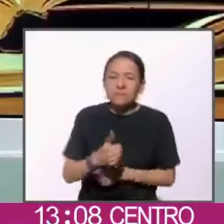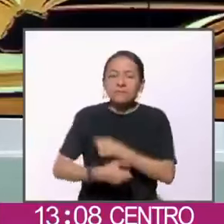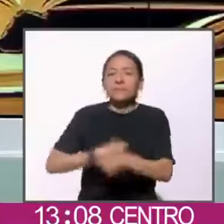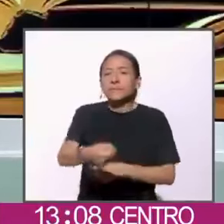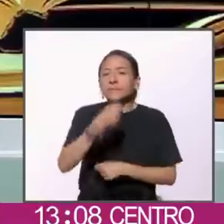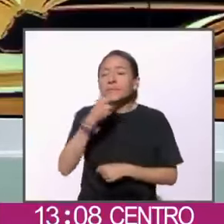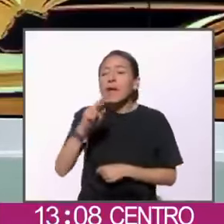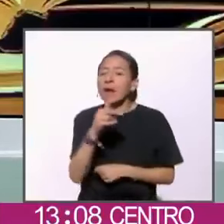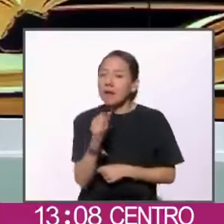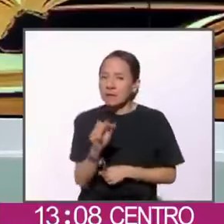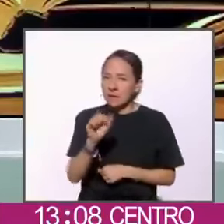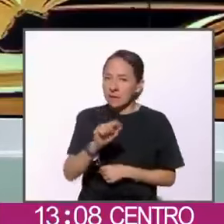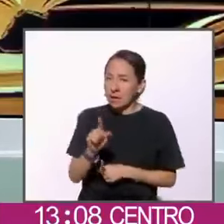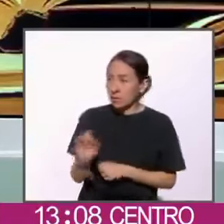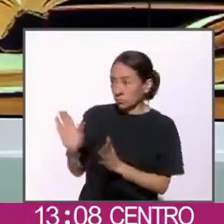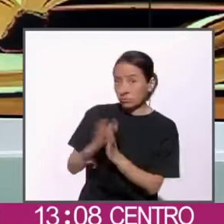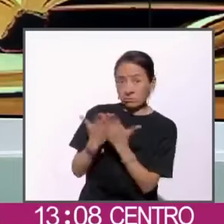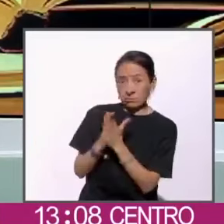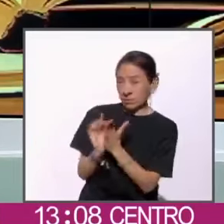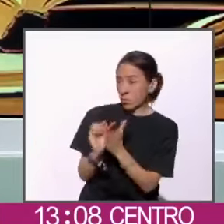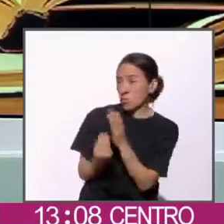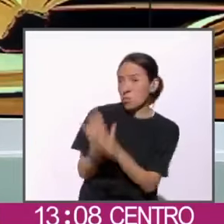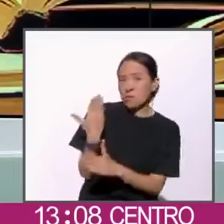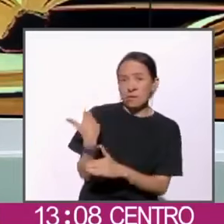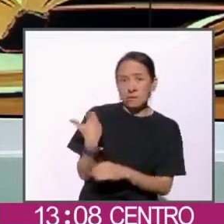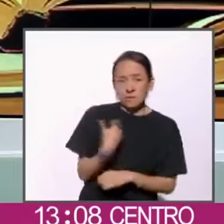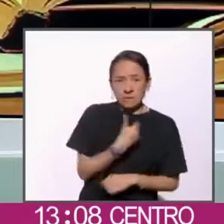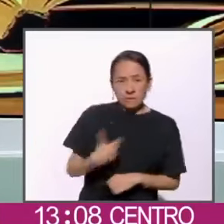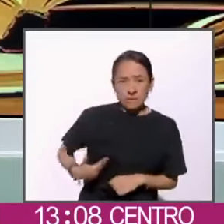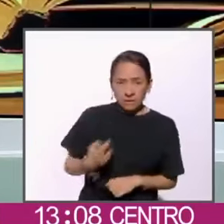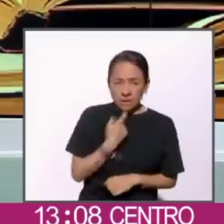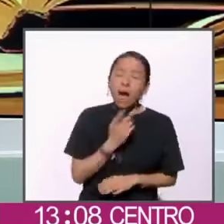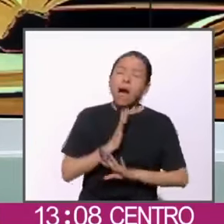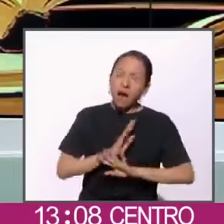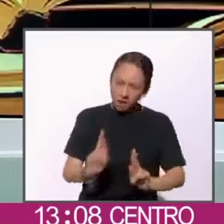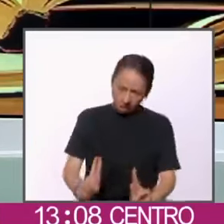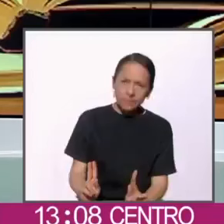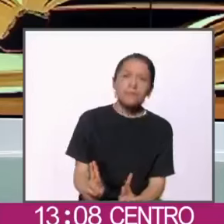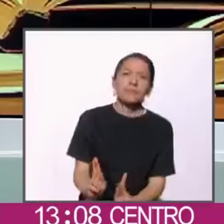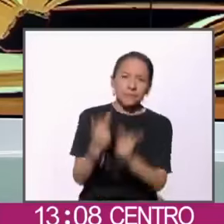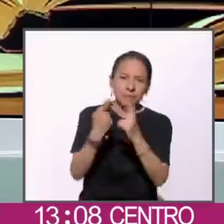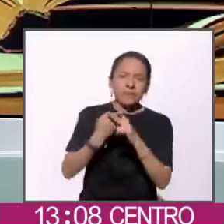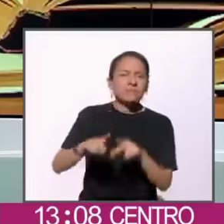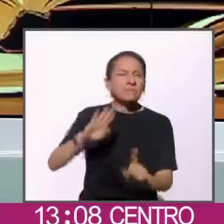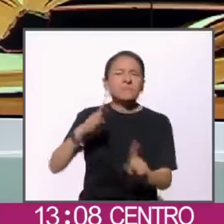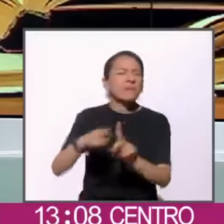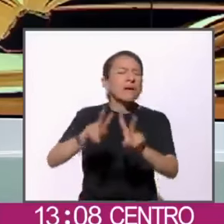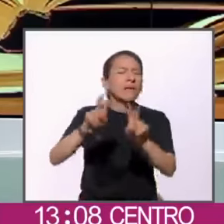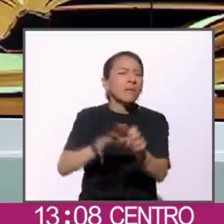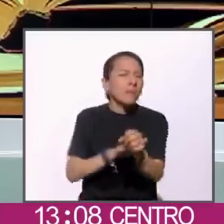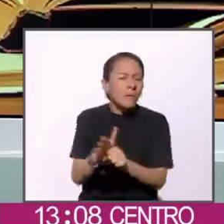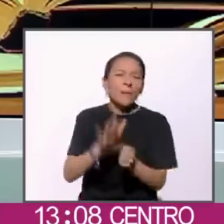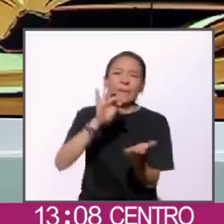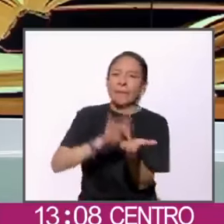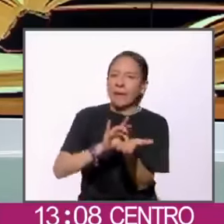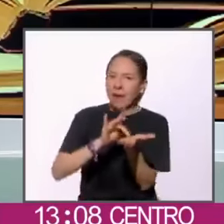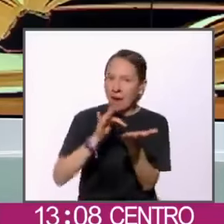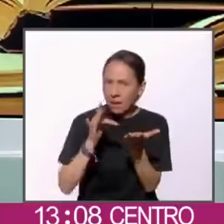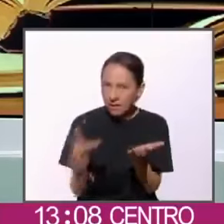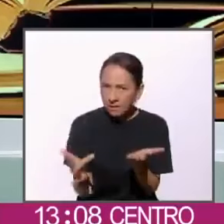Está a la venta el libro más reciente del presidente Andrés Manuel López Obrador. Lleva por título Gracias y es retrato de lo